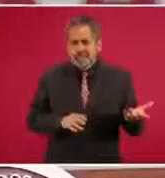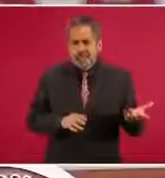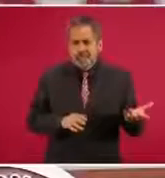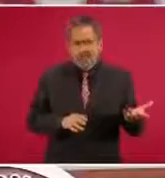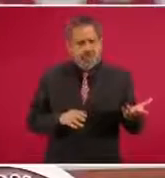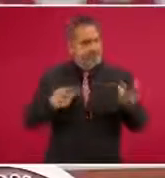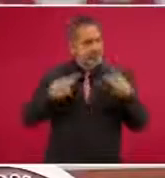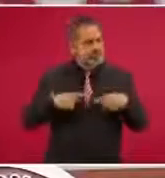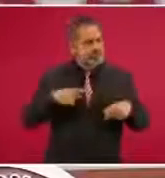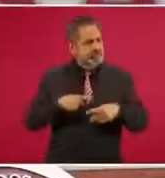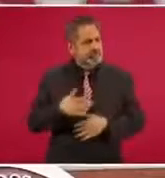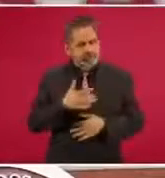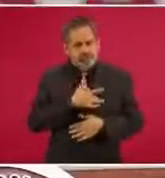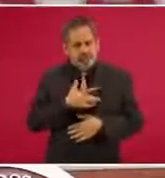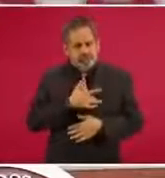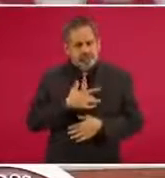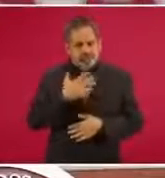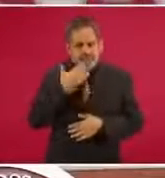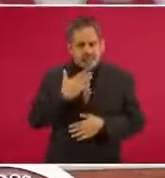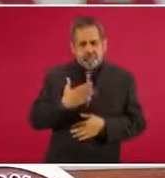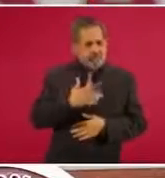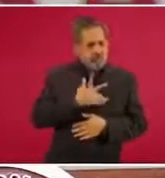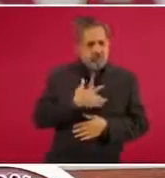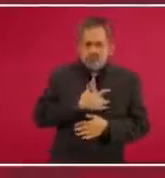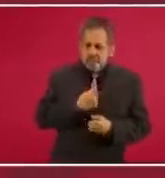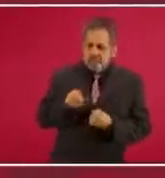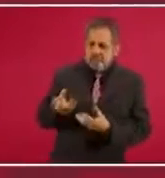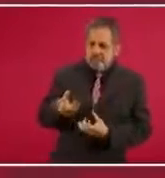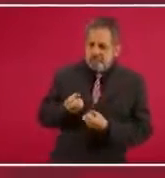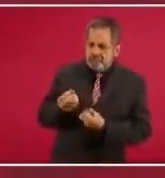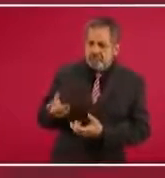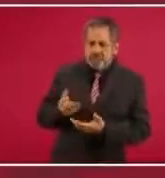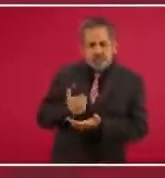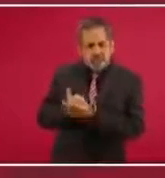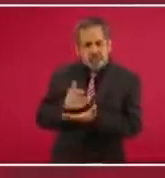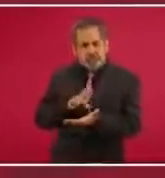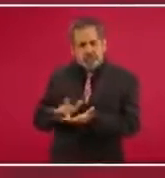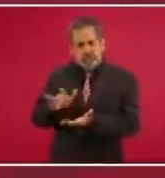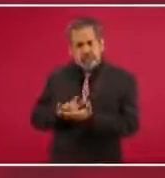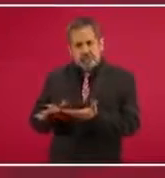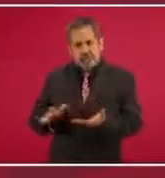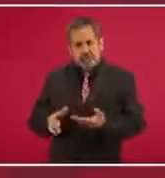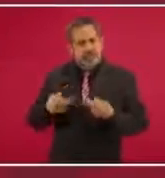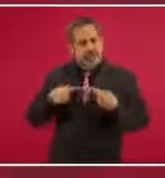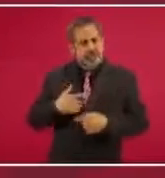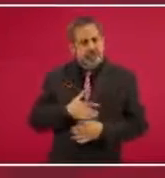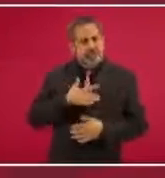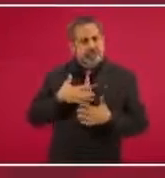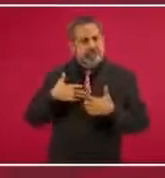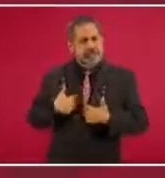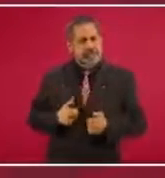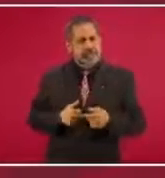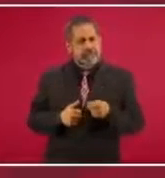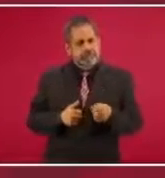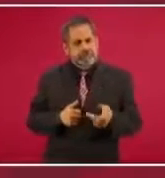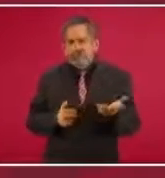gente de buen corazón gente humana